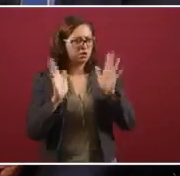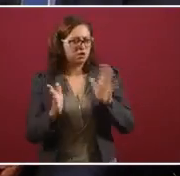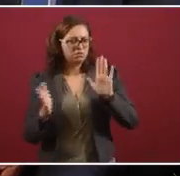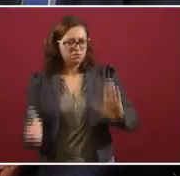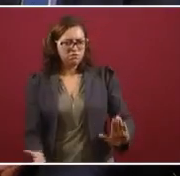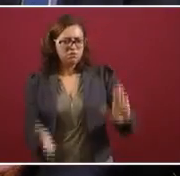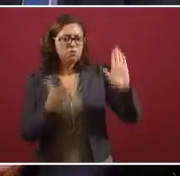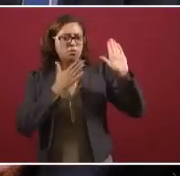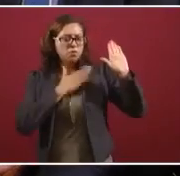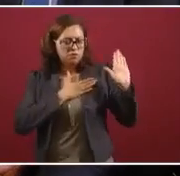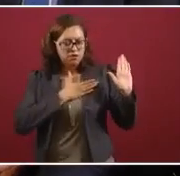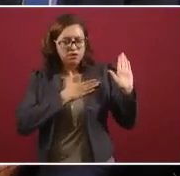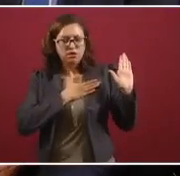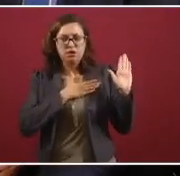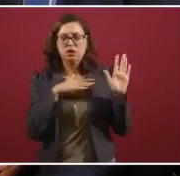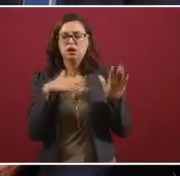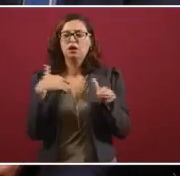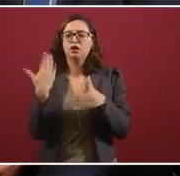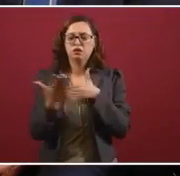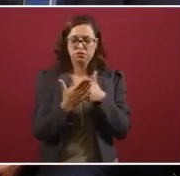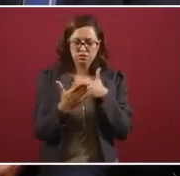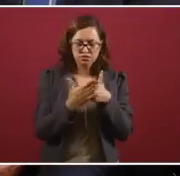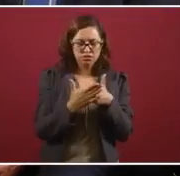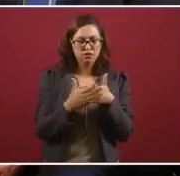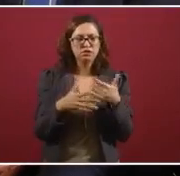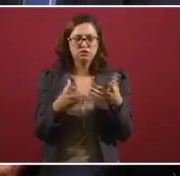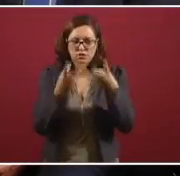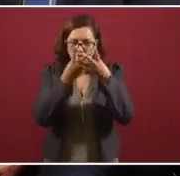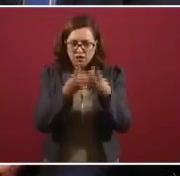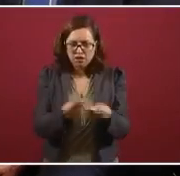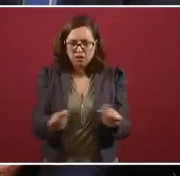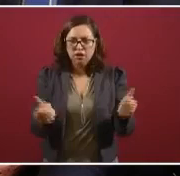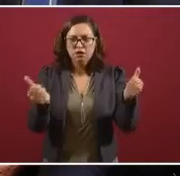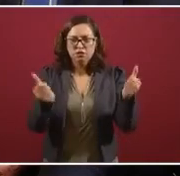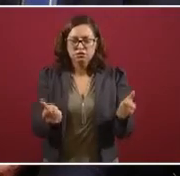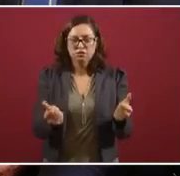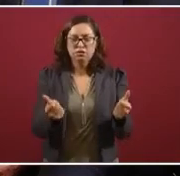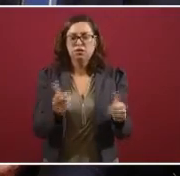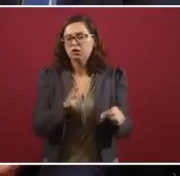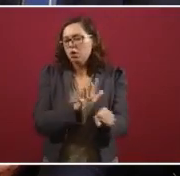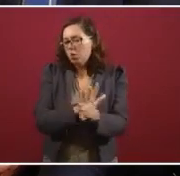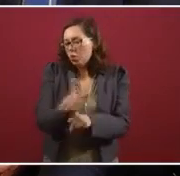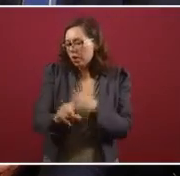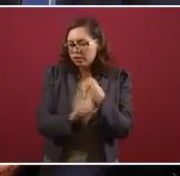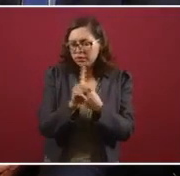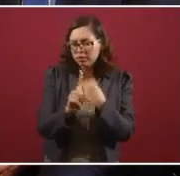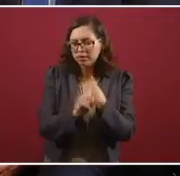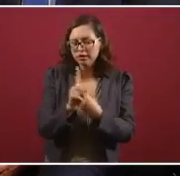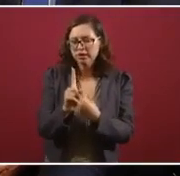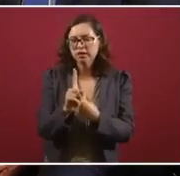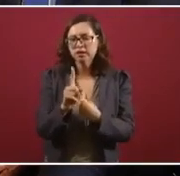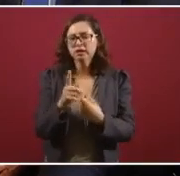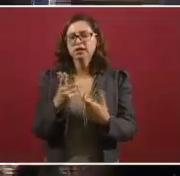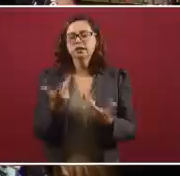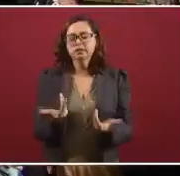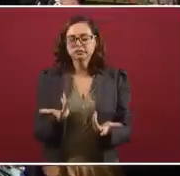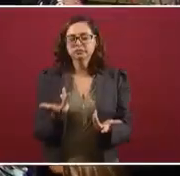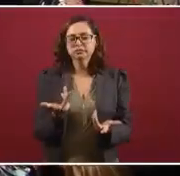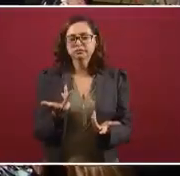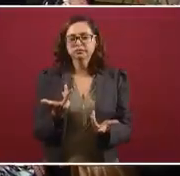de acudir a apoyar que se resuelvan pronto. Los más importantes se resuelven con